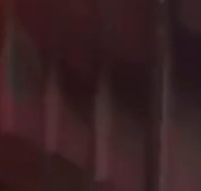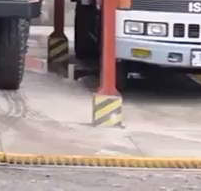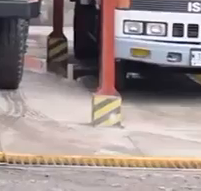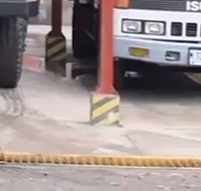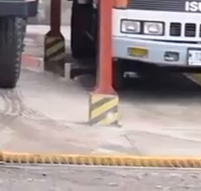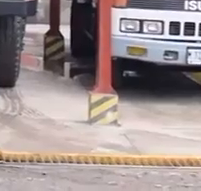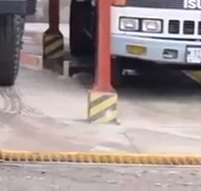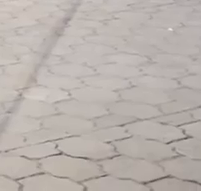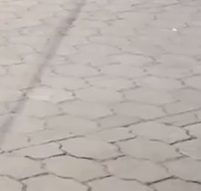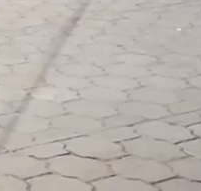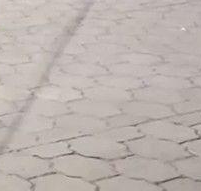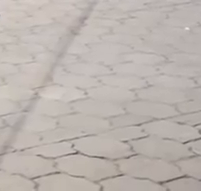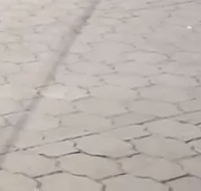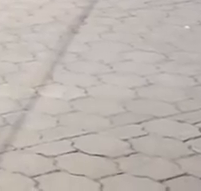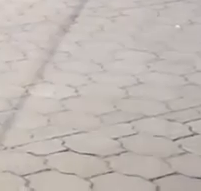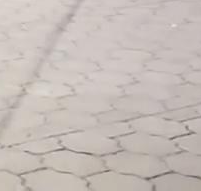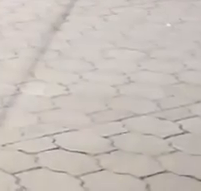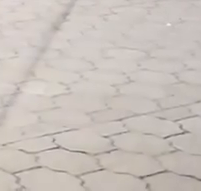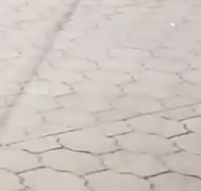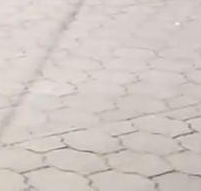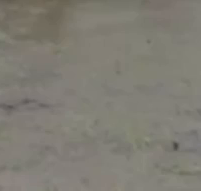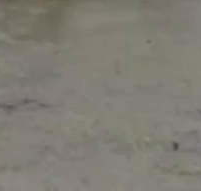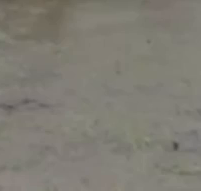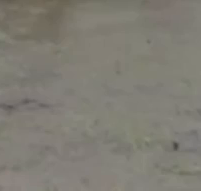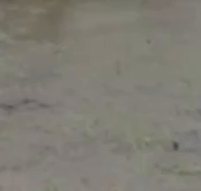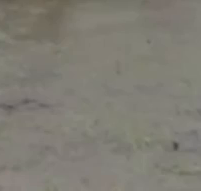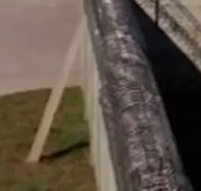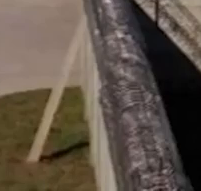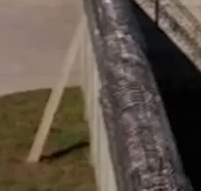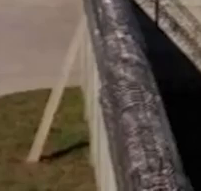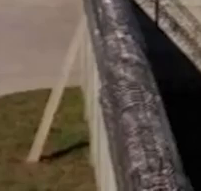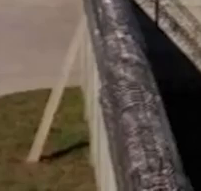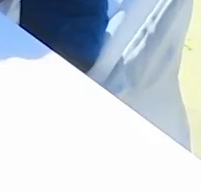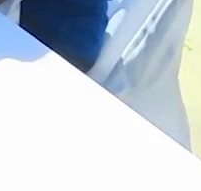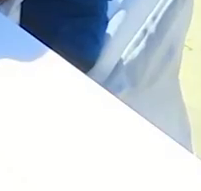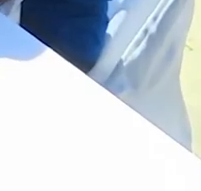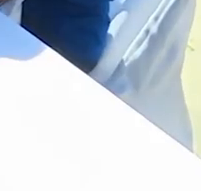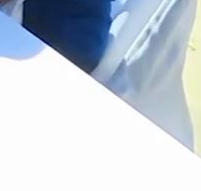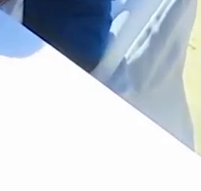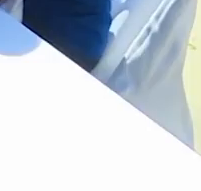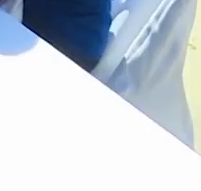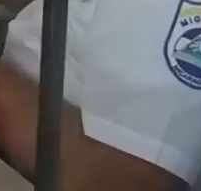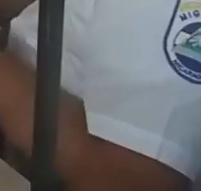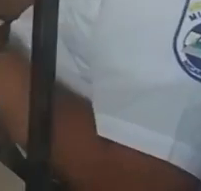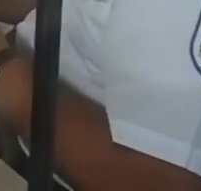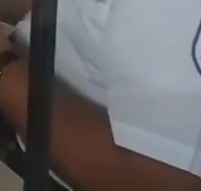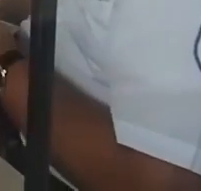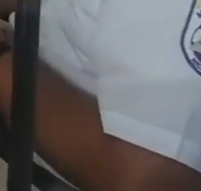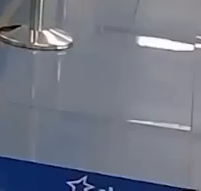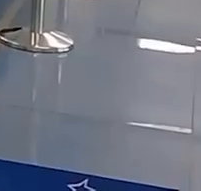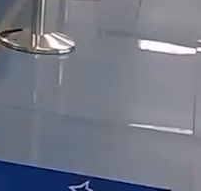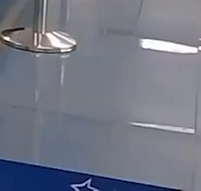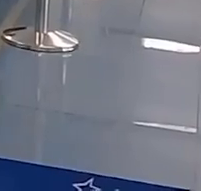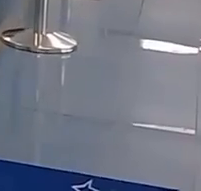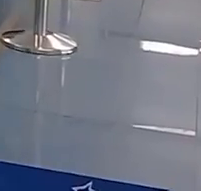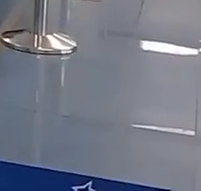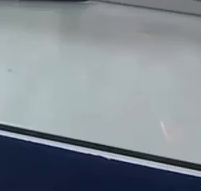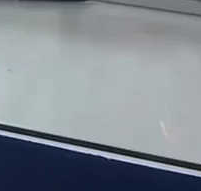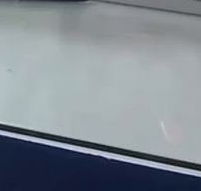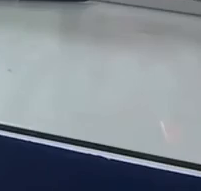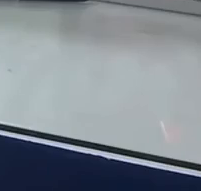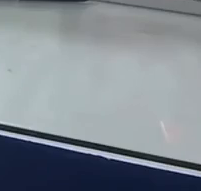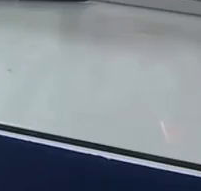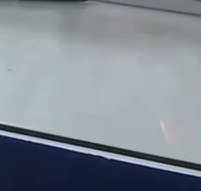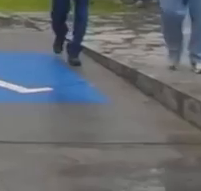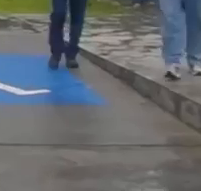comprometidos, trabajando con firmeza y dedicación, de manera eficiente, con calidad y calidez, acercando y modernizando los servicios